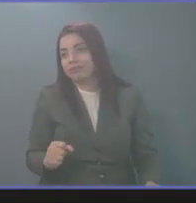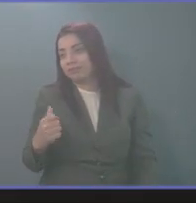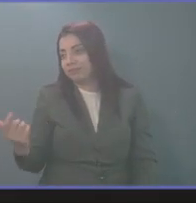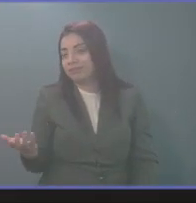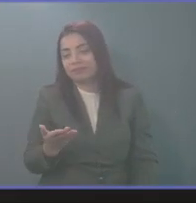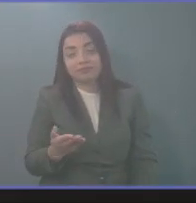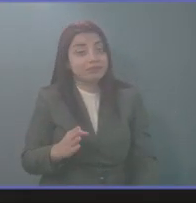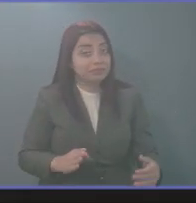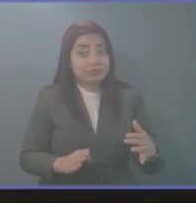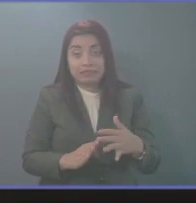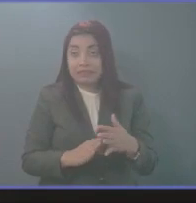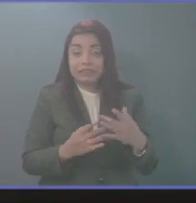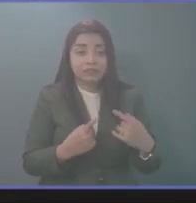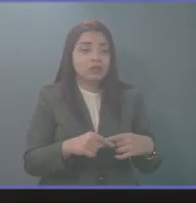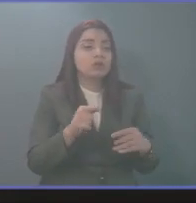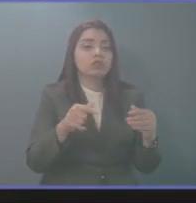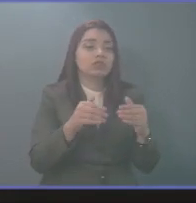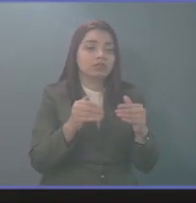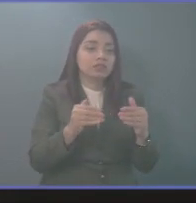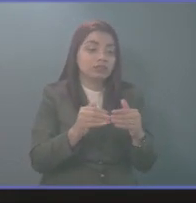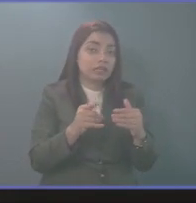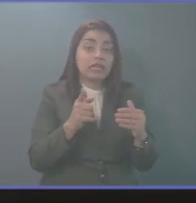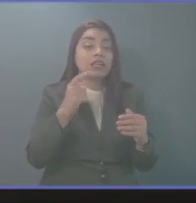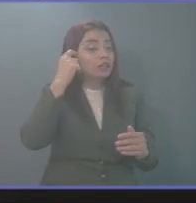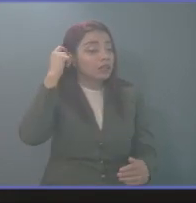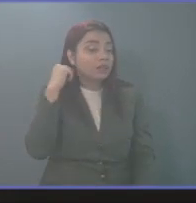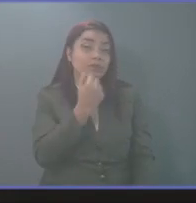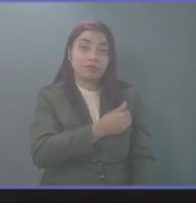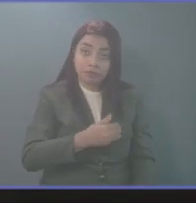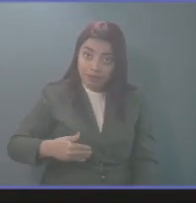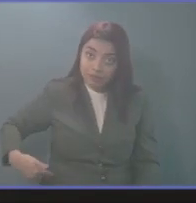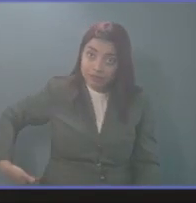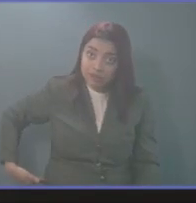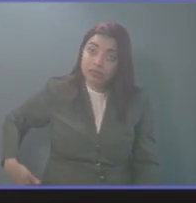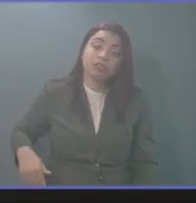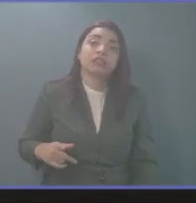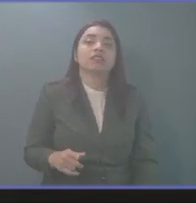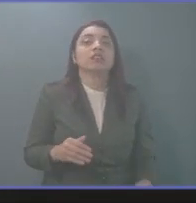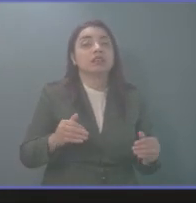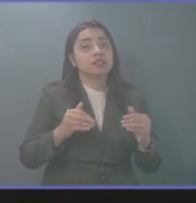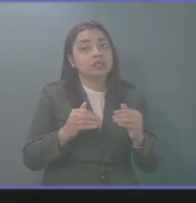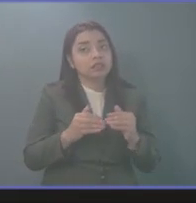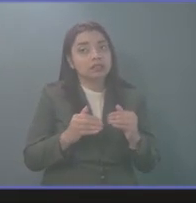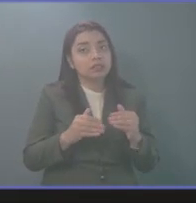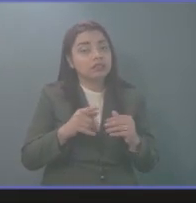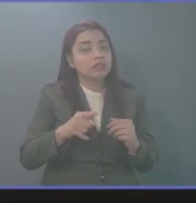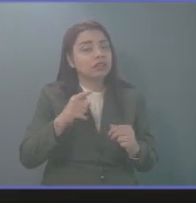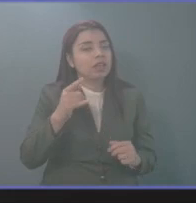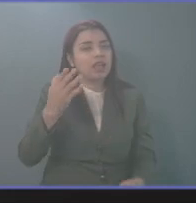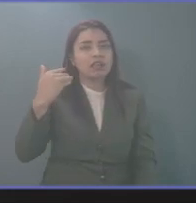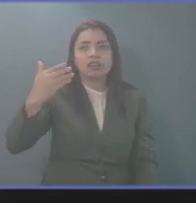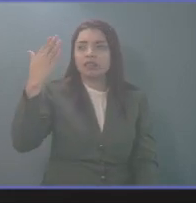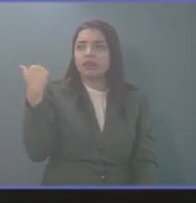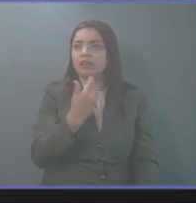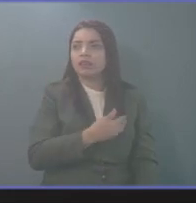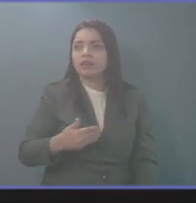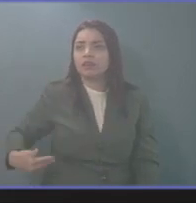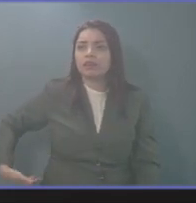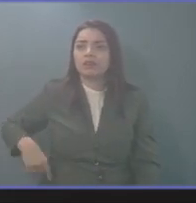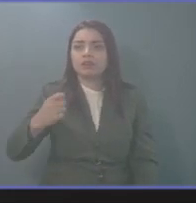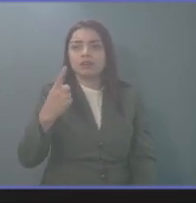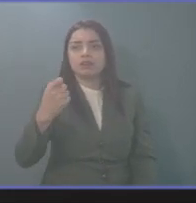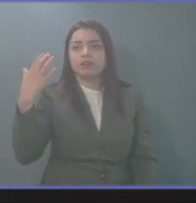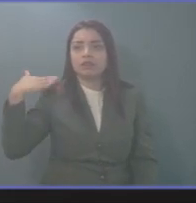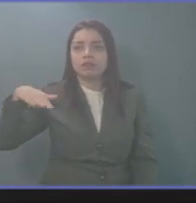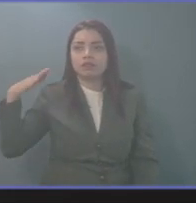parado. Usted también mencionó, presidente, que habían llegado presidentes anteriores que no tenían experiencia.